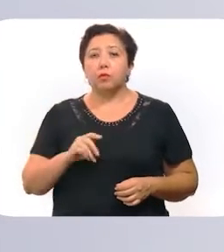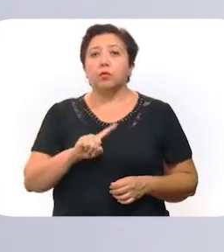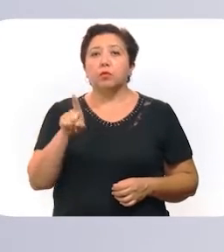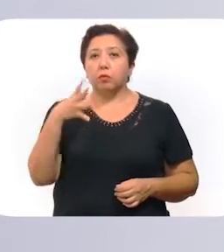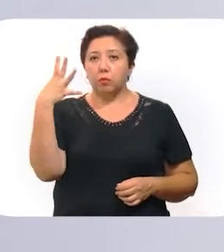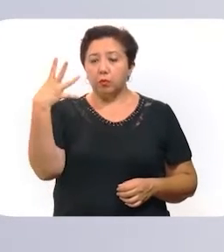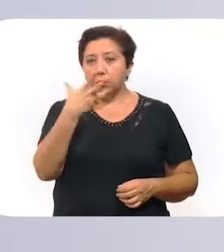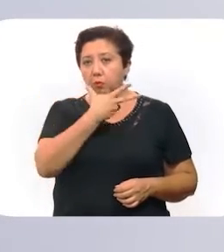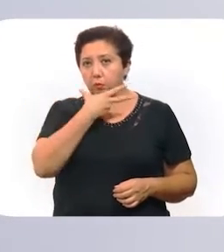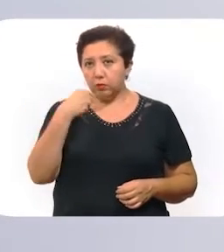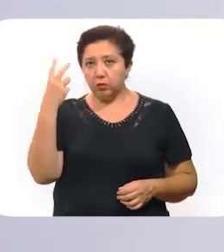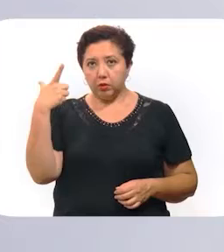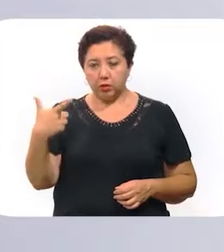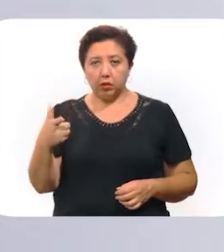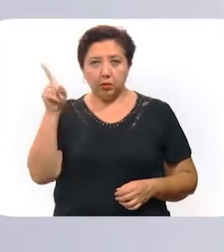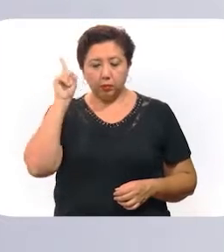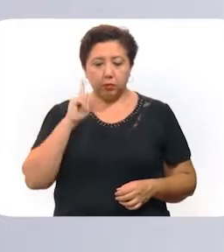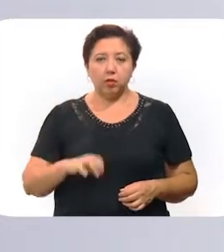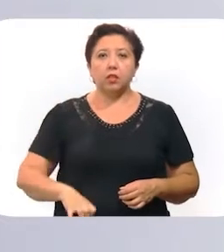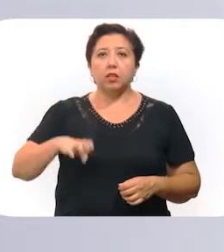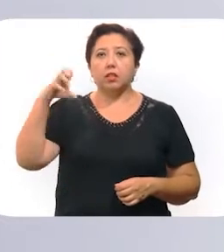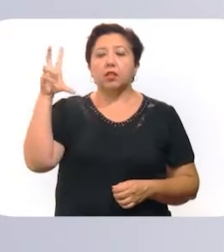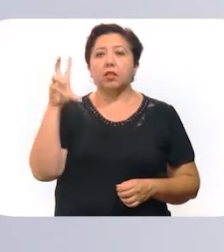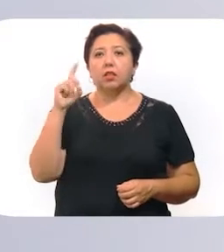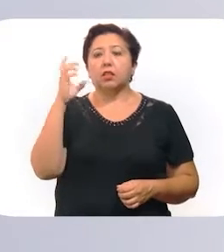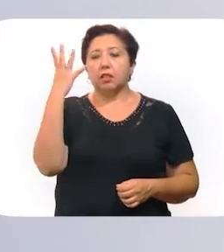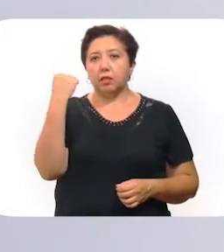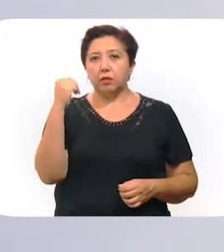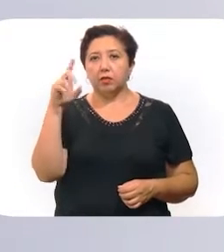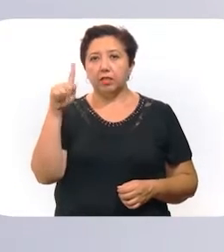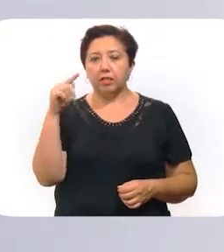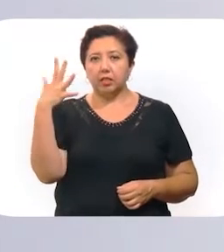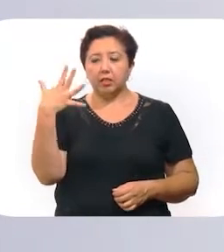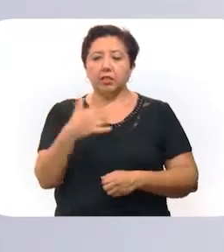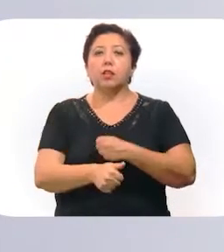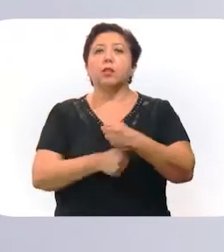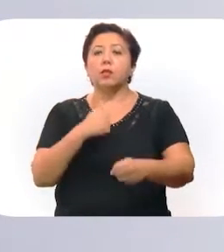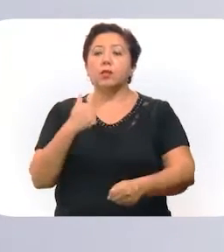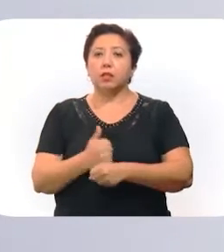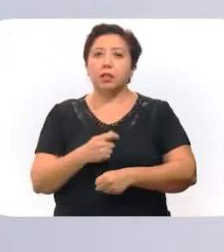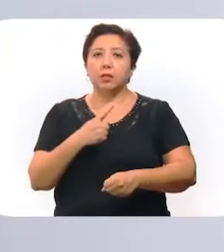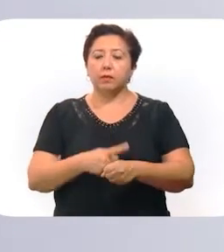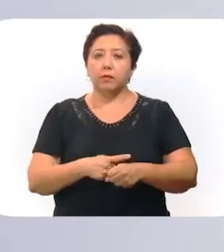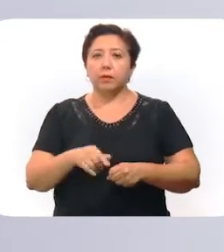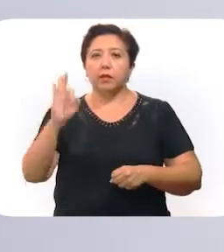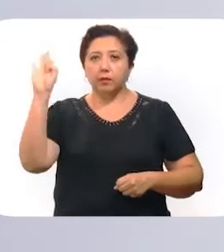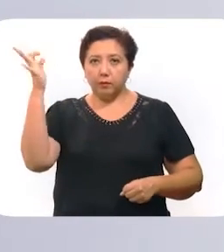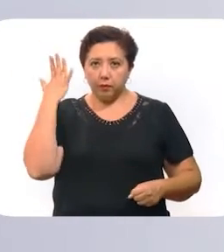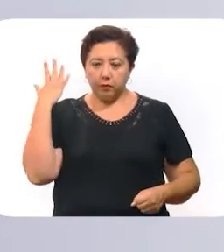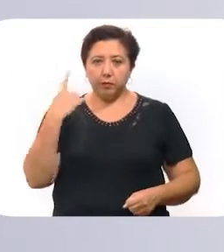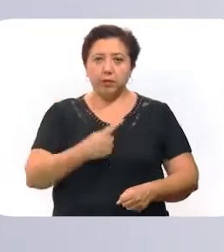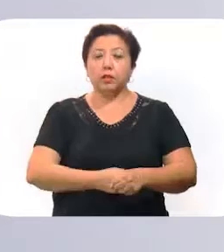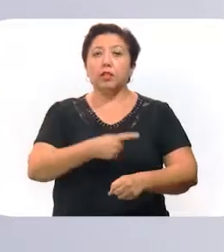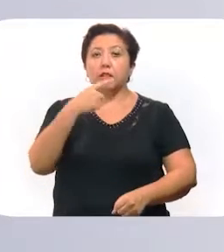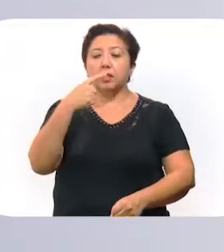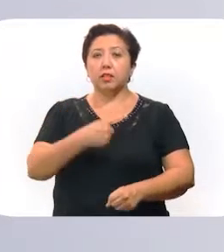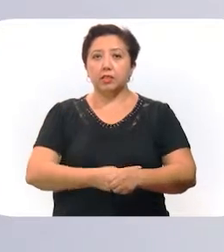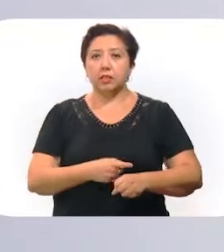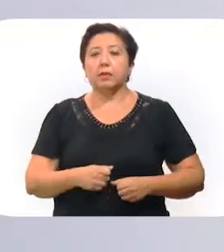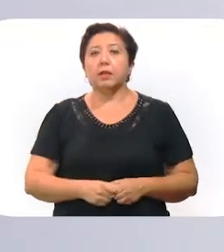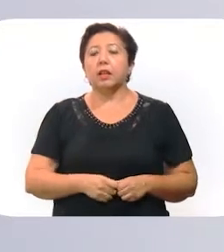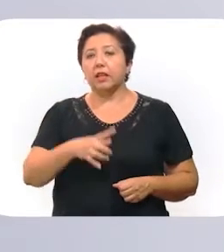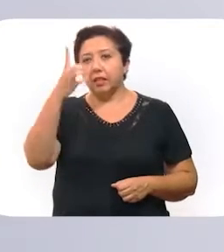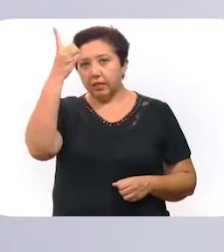son 4 hombres y 7 mujeres de un rango de edad de 39 a 75 años. Sus principales enfermedades fueron hipertensión